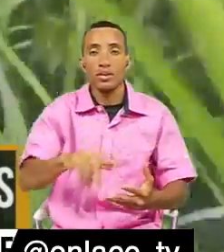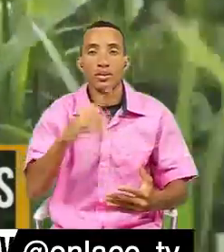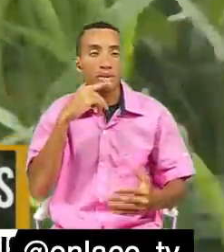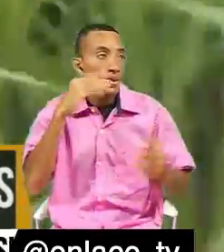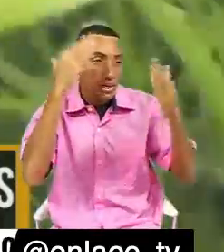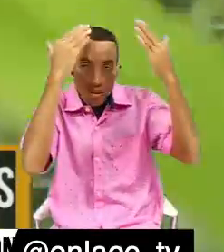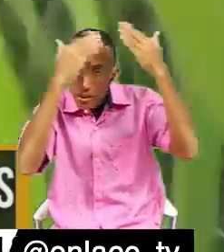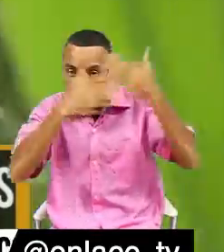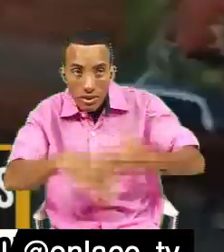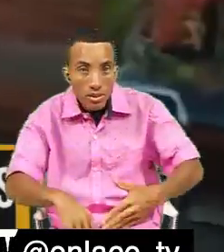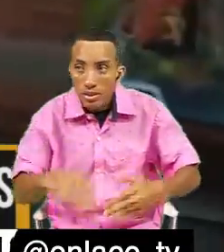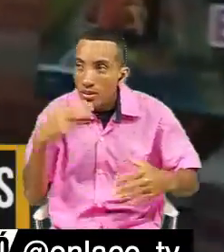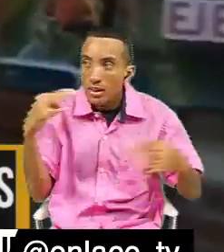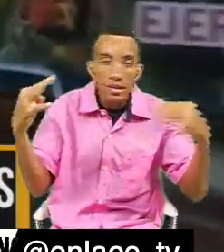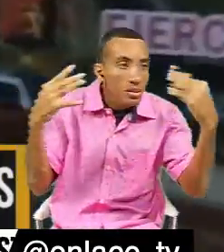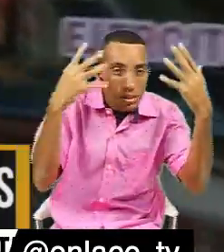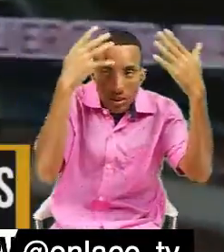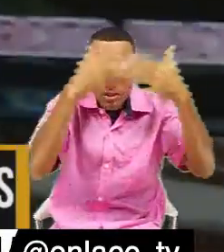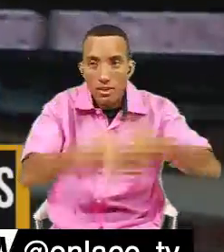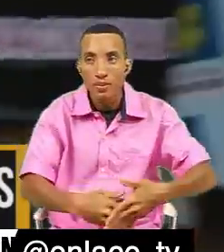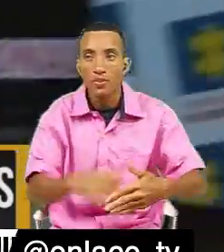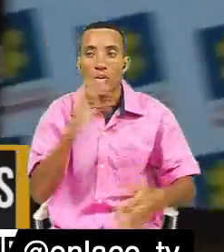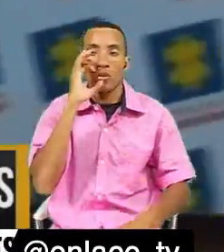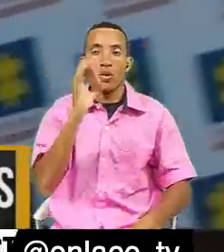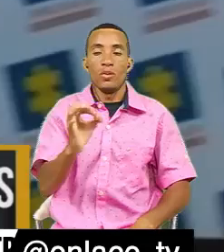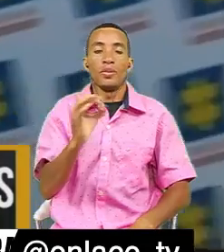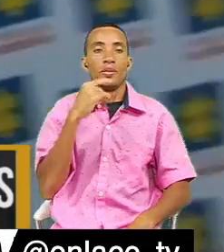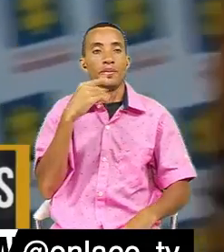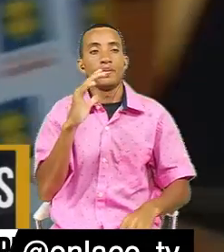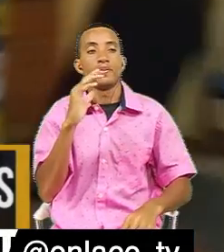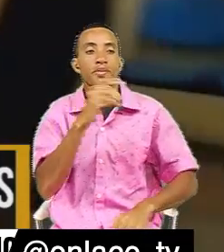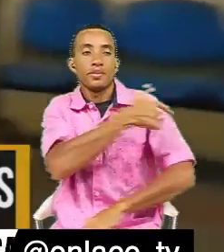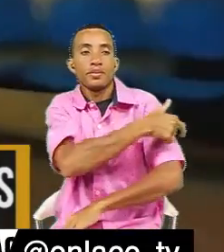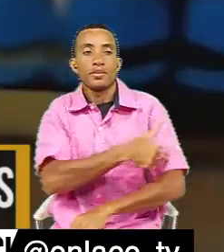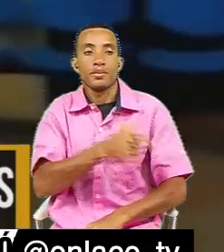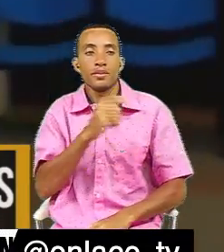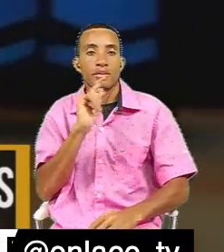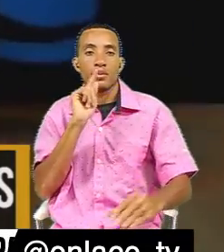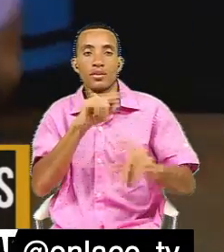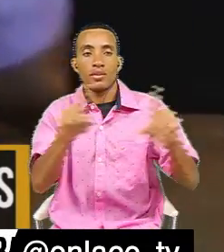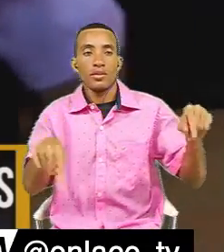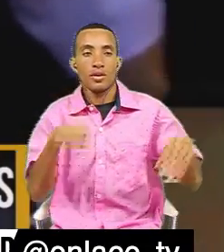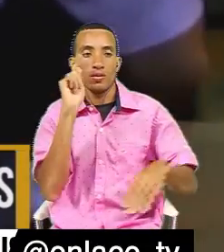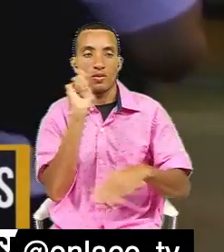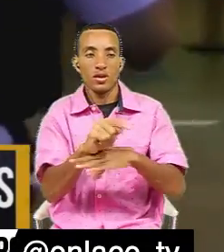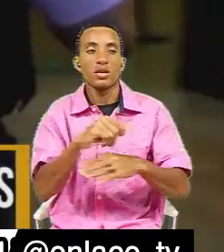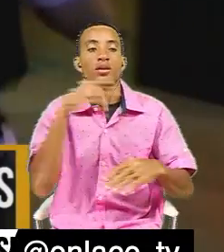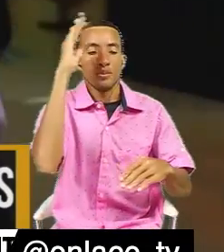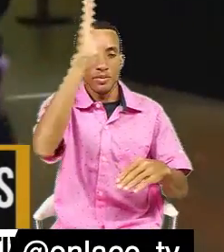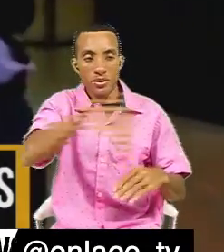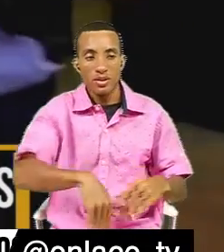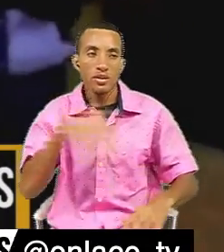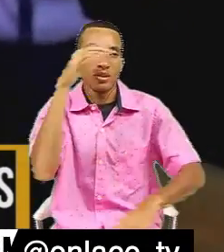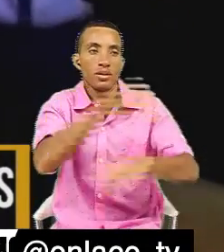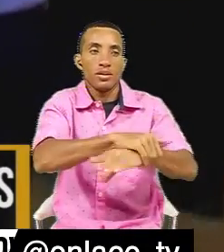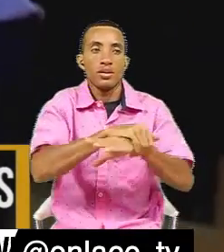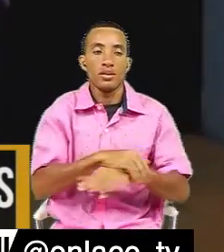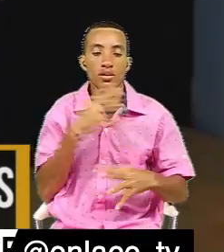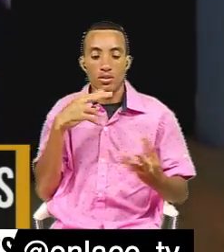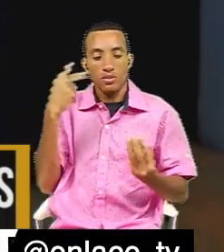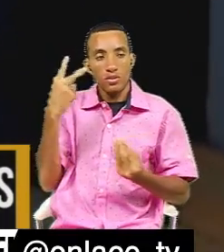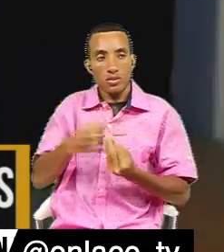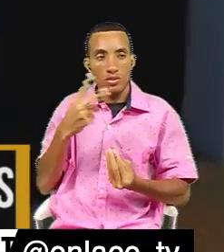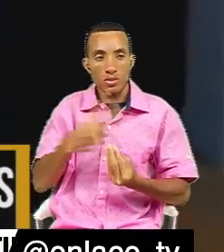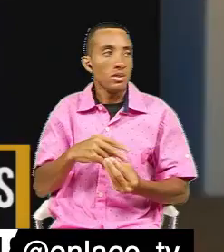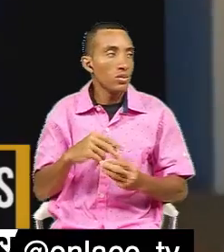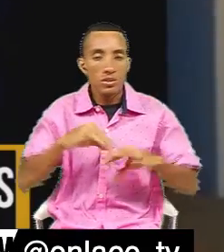autoridades en esta región del país. El sujeto era solicitado por la Fiscalía mediante orden de captura y pertenecería a un grupo organizado que delinquía